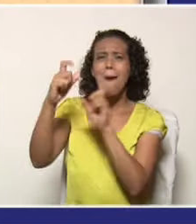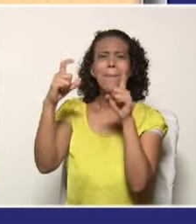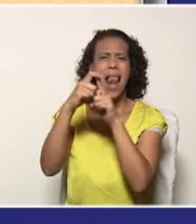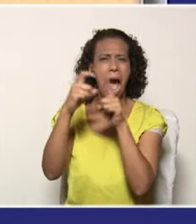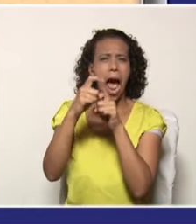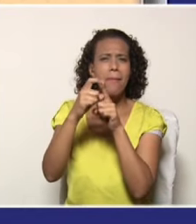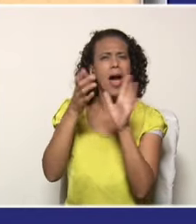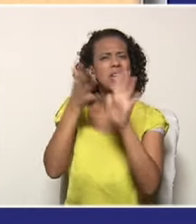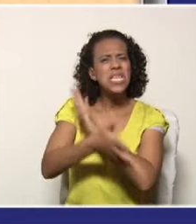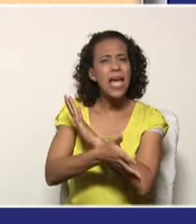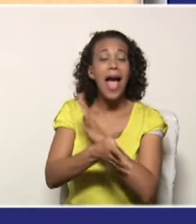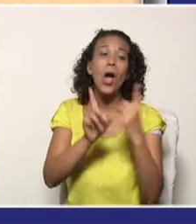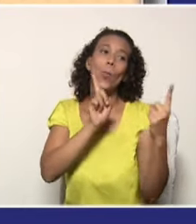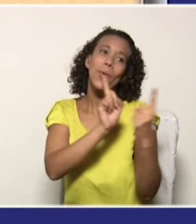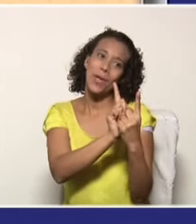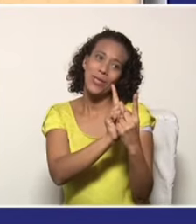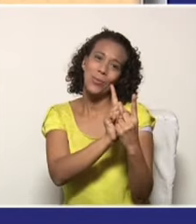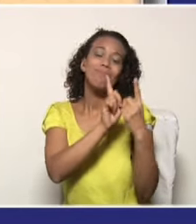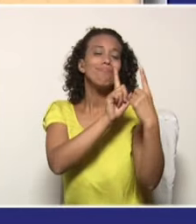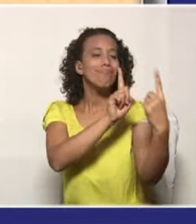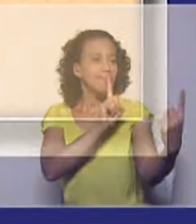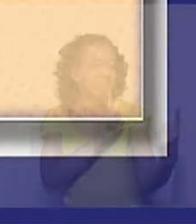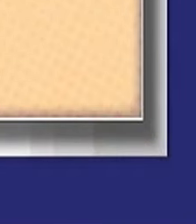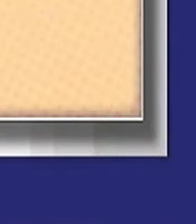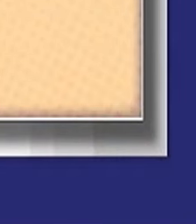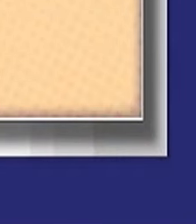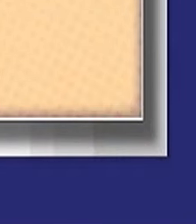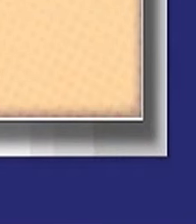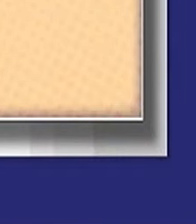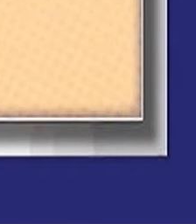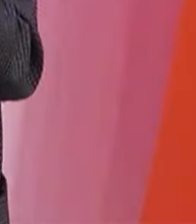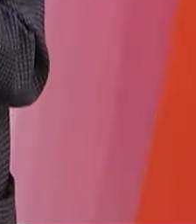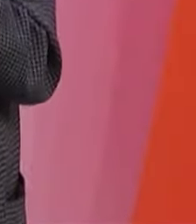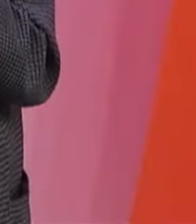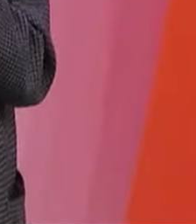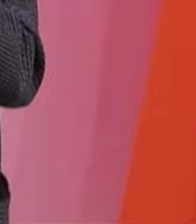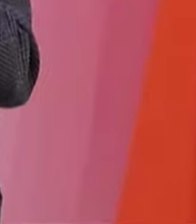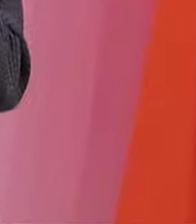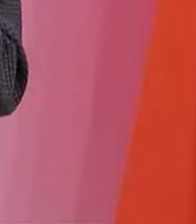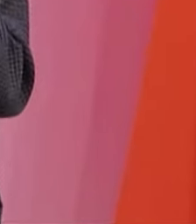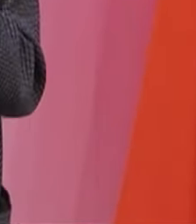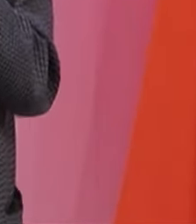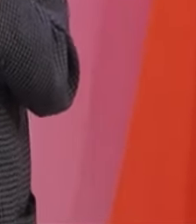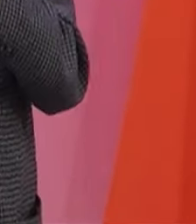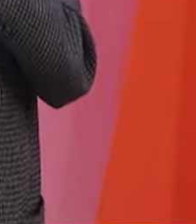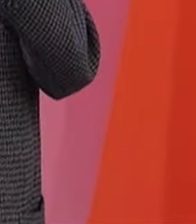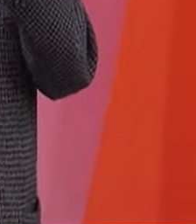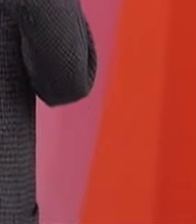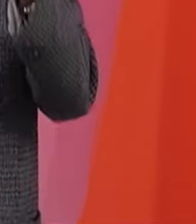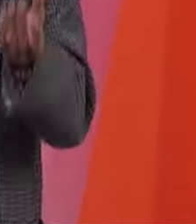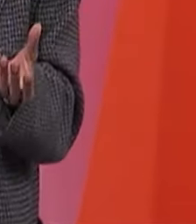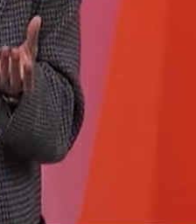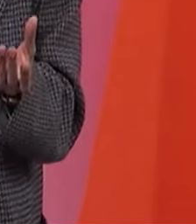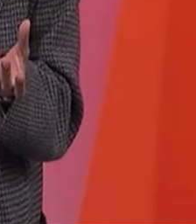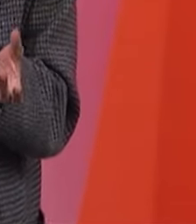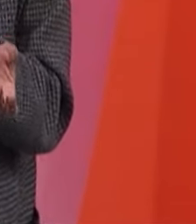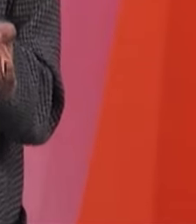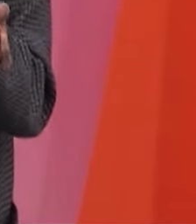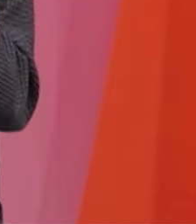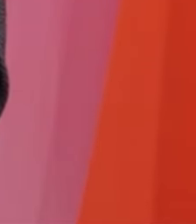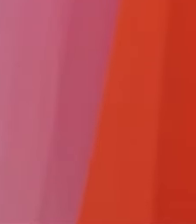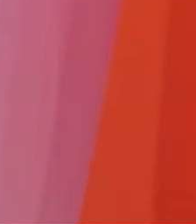empatía con la comunicación. Fíjate, la empatía es cuando nosotros, digamos, nos ponemos en el lugar de la otra